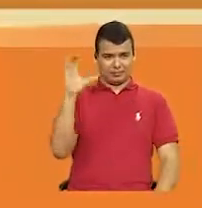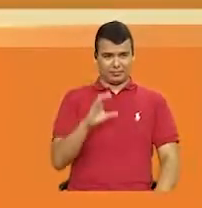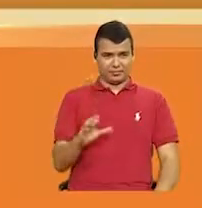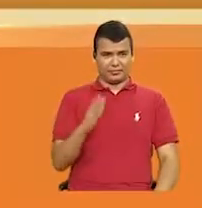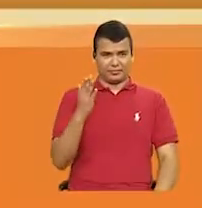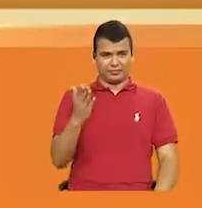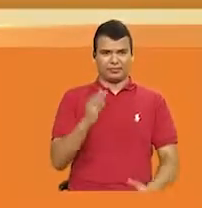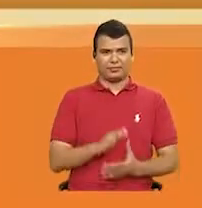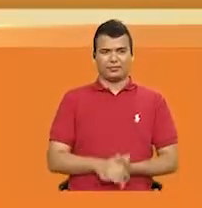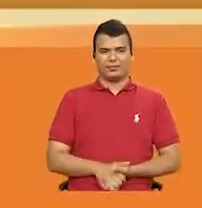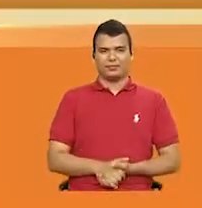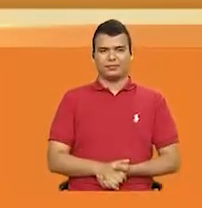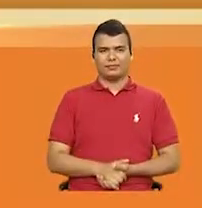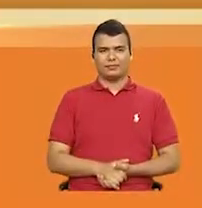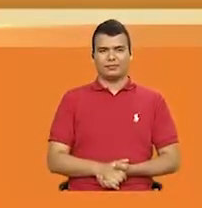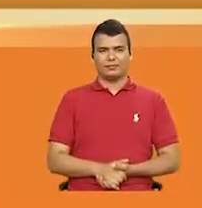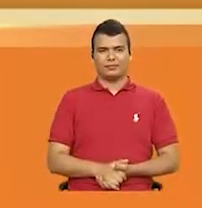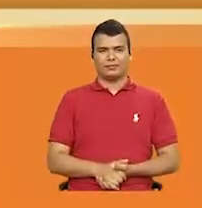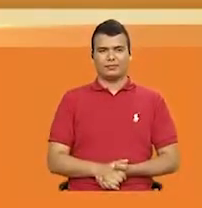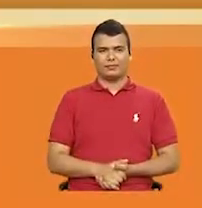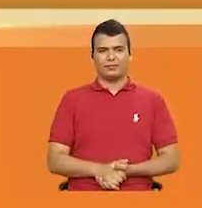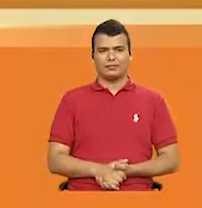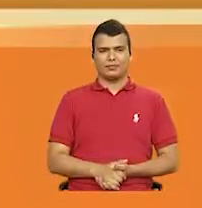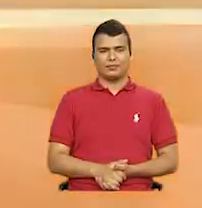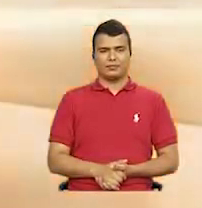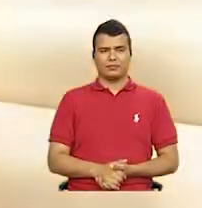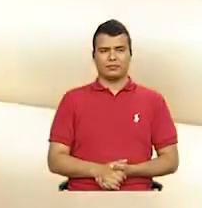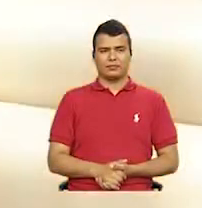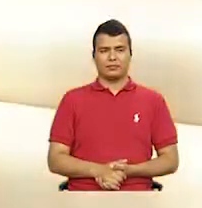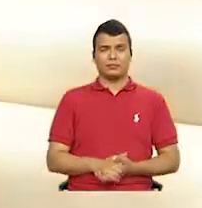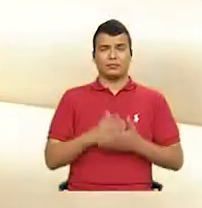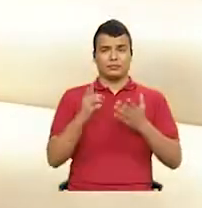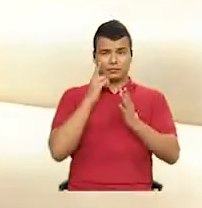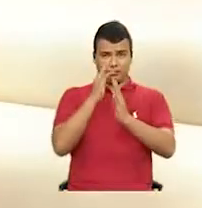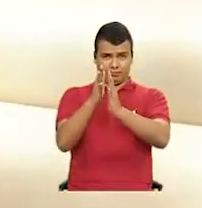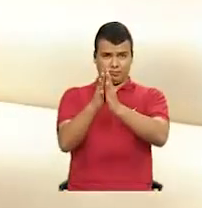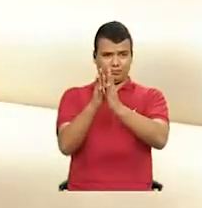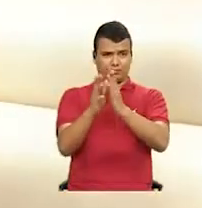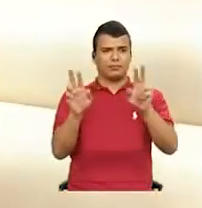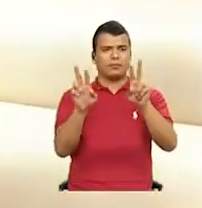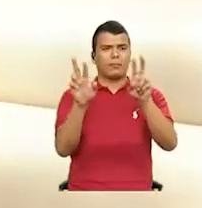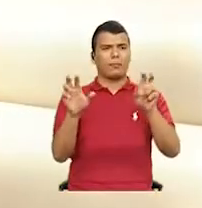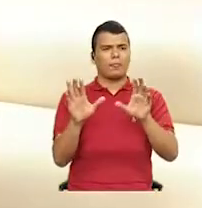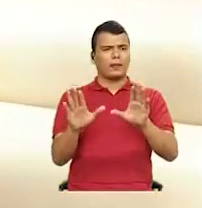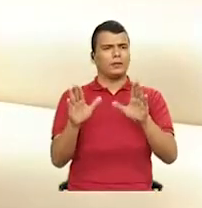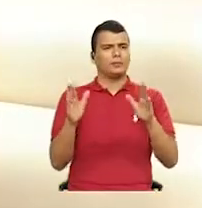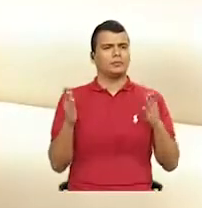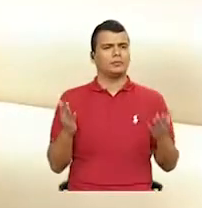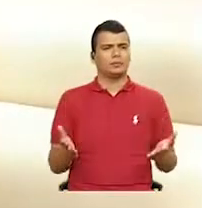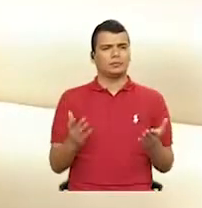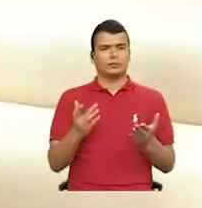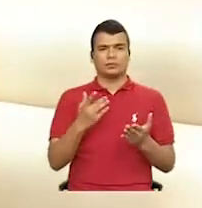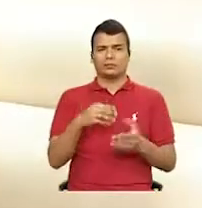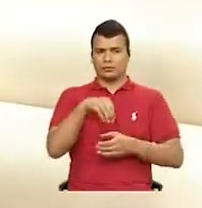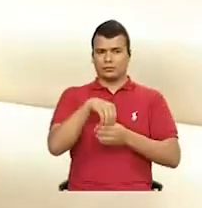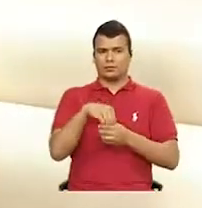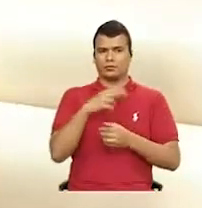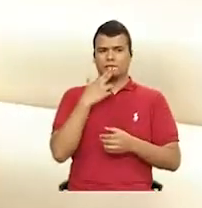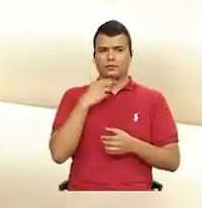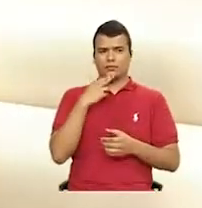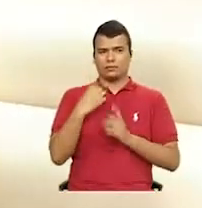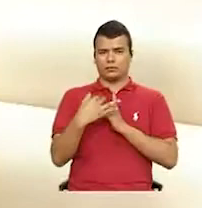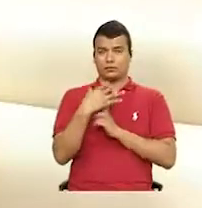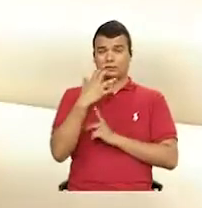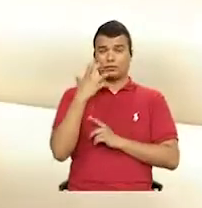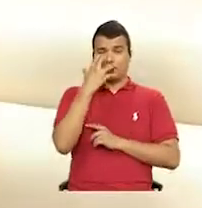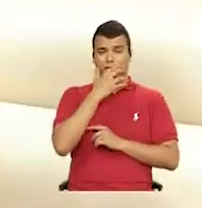acá. Bueno, muy bien. La confesión es sobre el tema de los saborizantes no calóricos, es